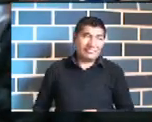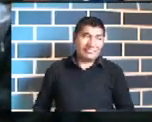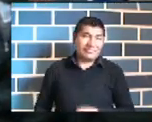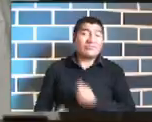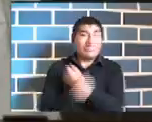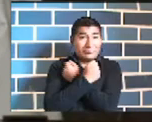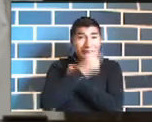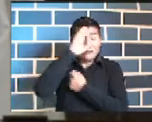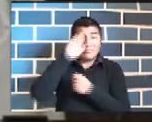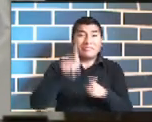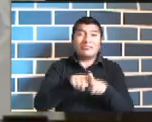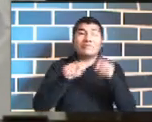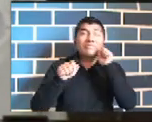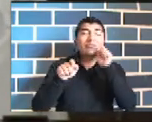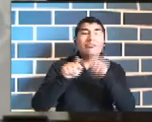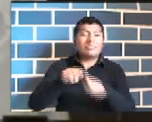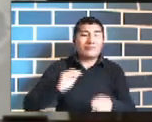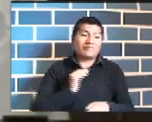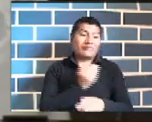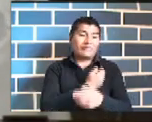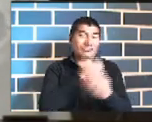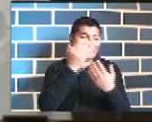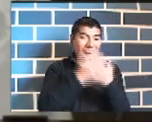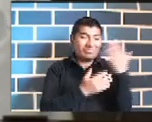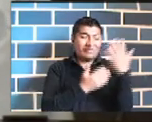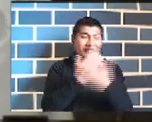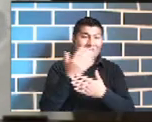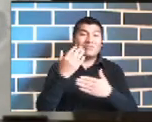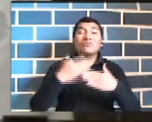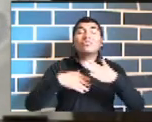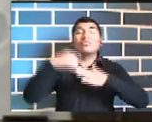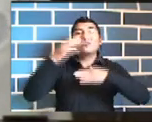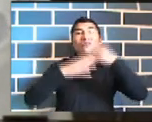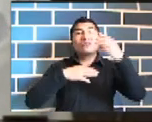Queridos hermanos, está en nuestras manos construir